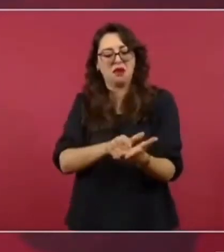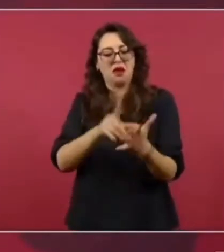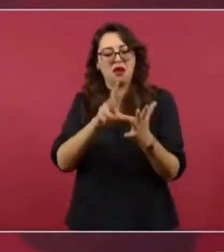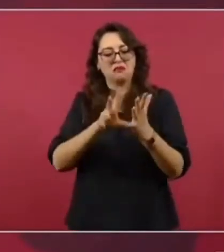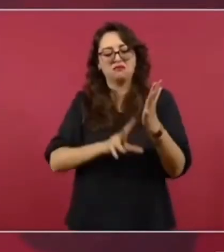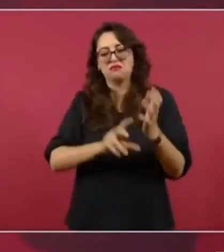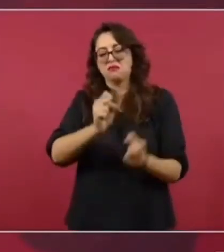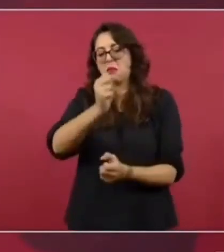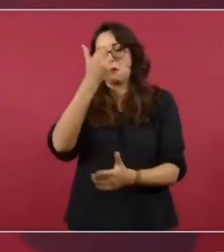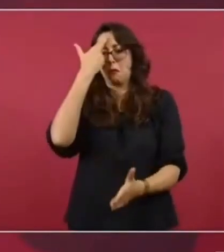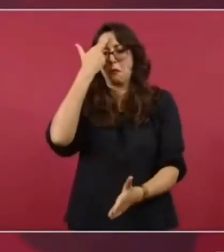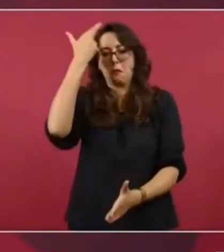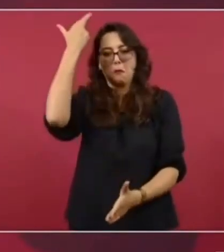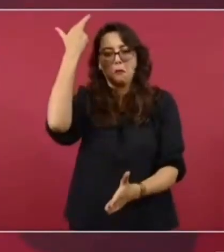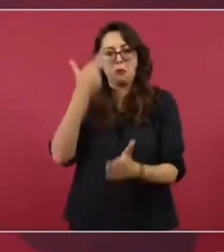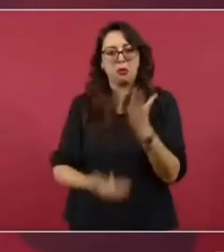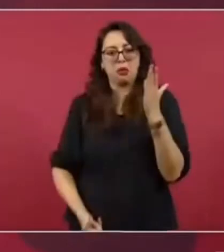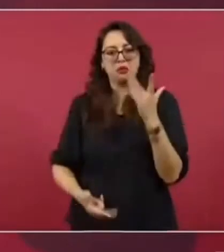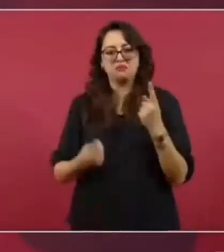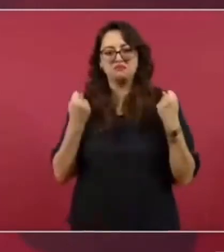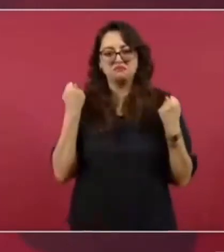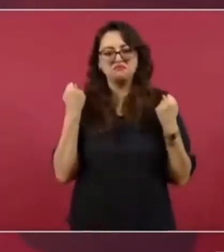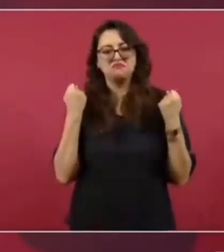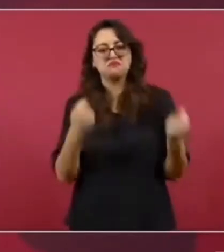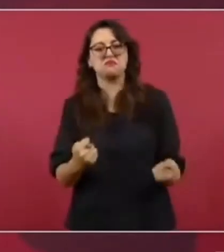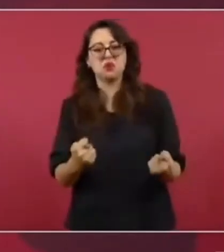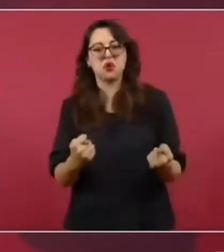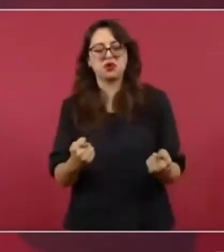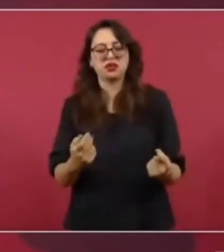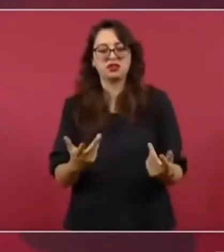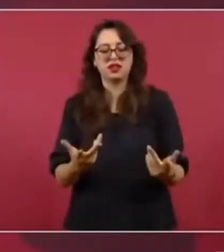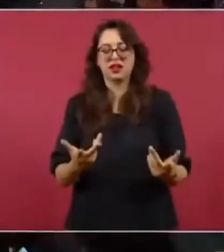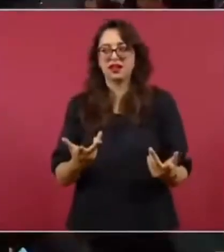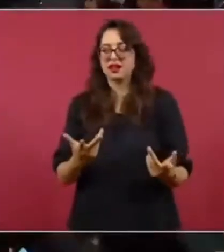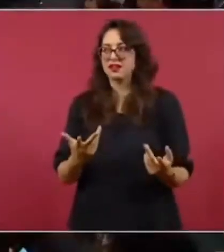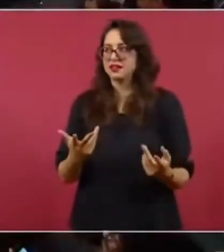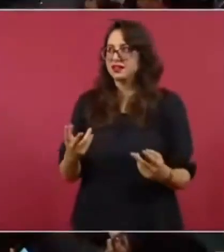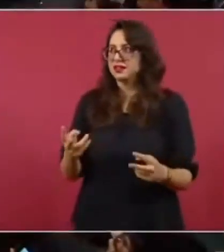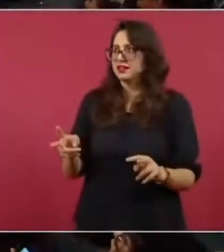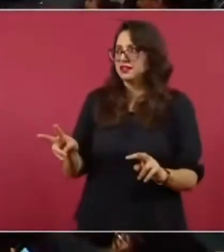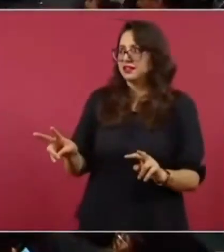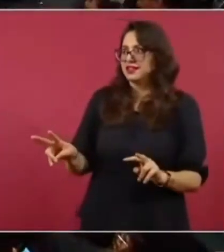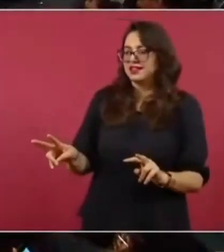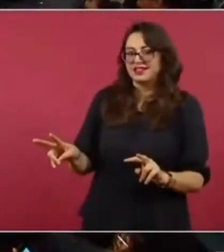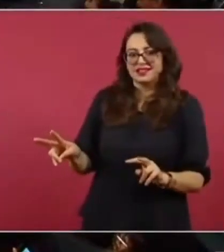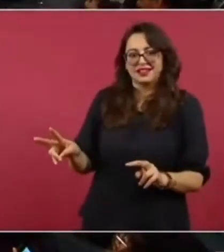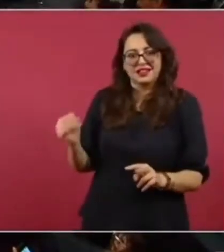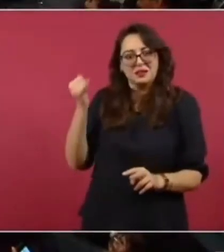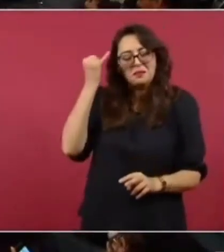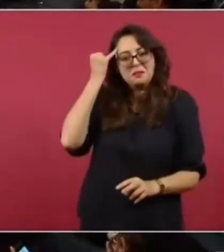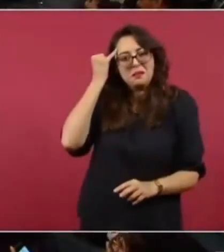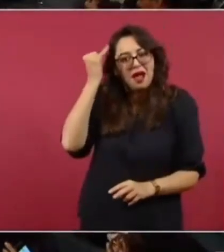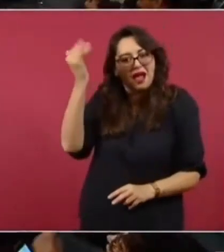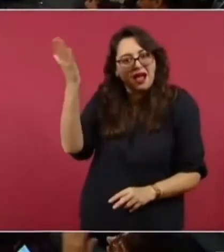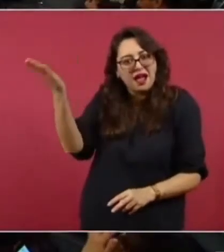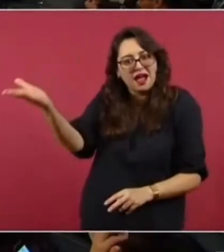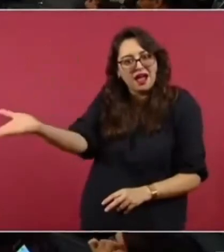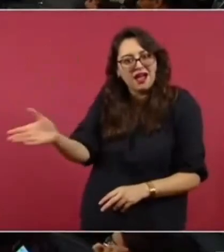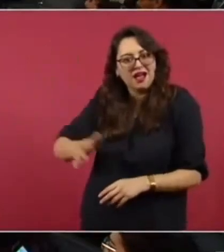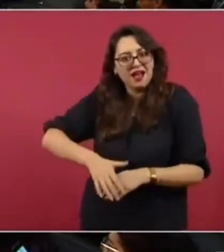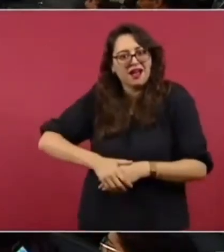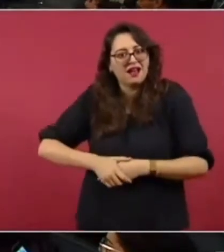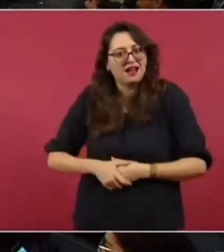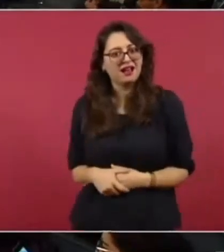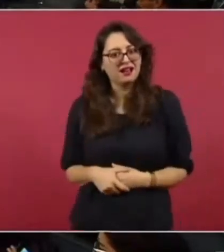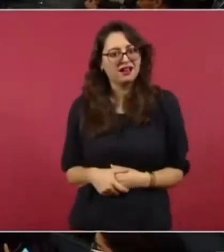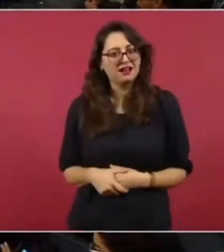flagrantemente el artículo 127 que establece que ningún funcionario puede ganar más que el presidente de la República.